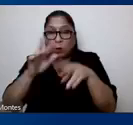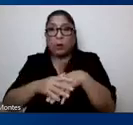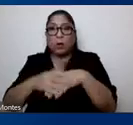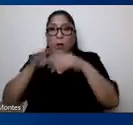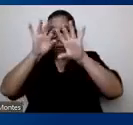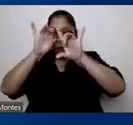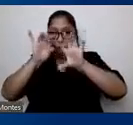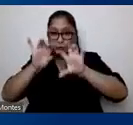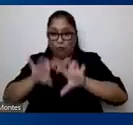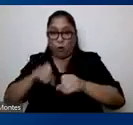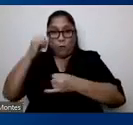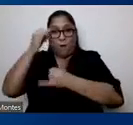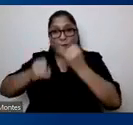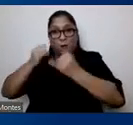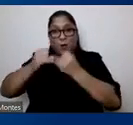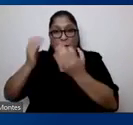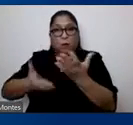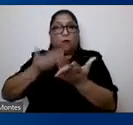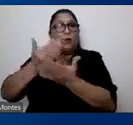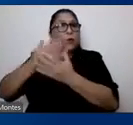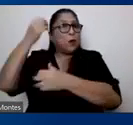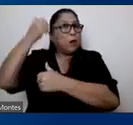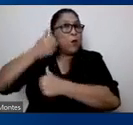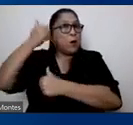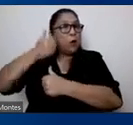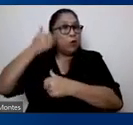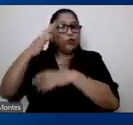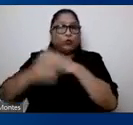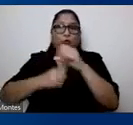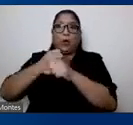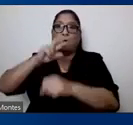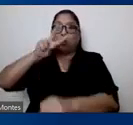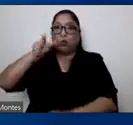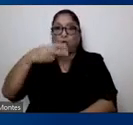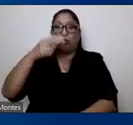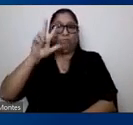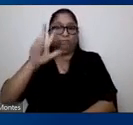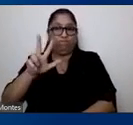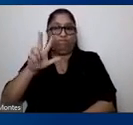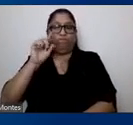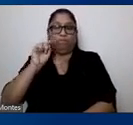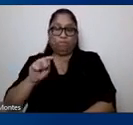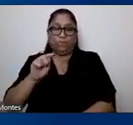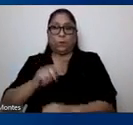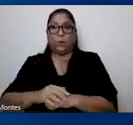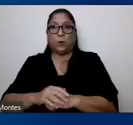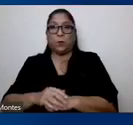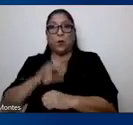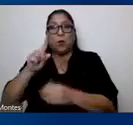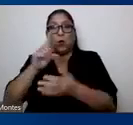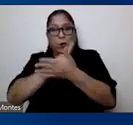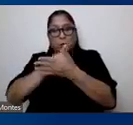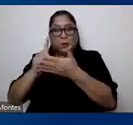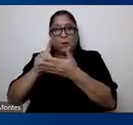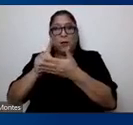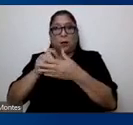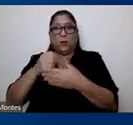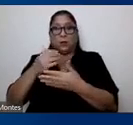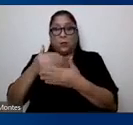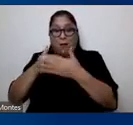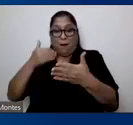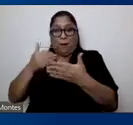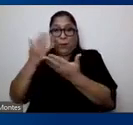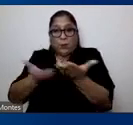que fue entregado en agosto del año del 2003. Entonces, unas semanas previas a la entrega del